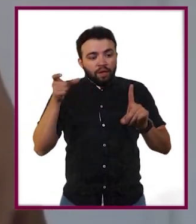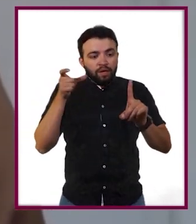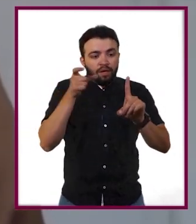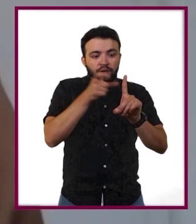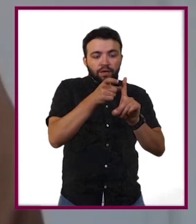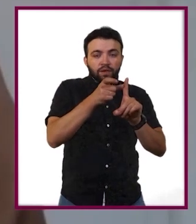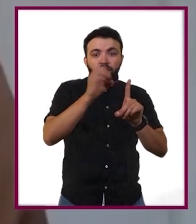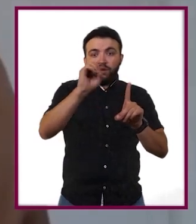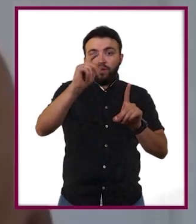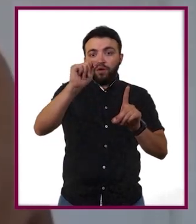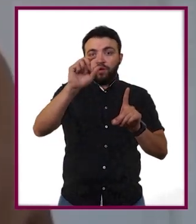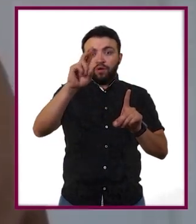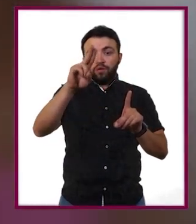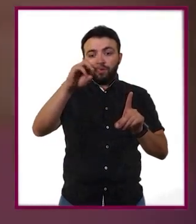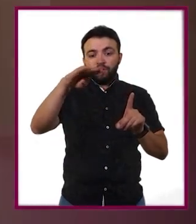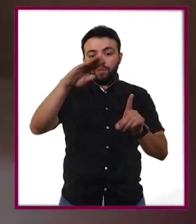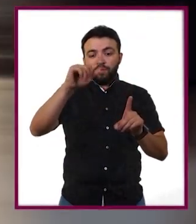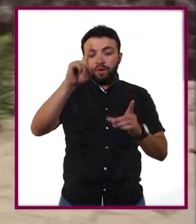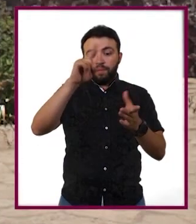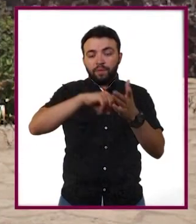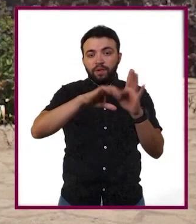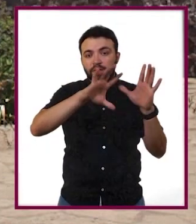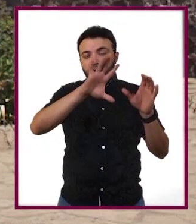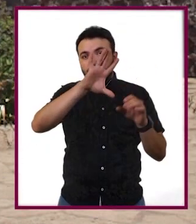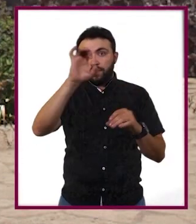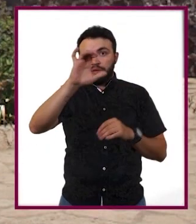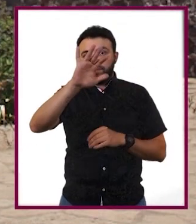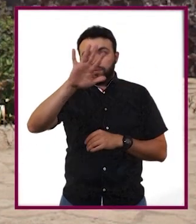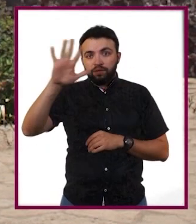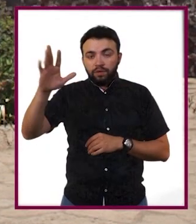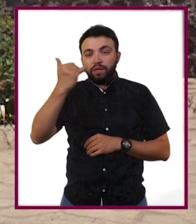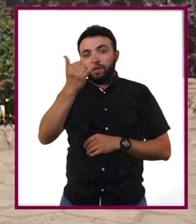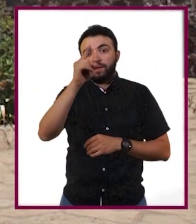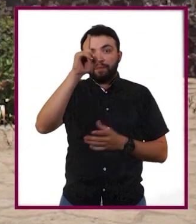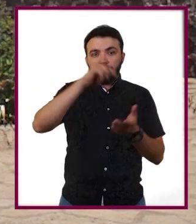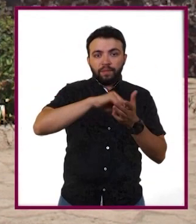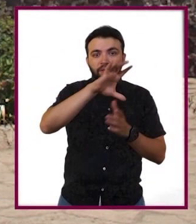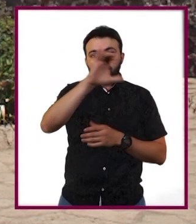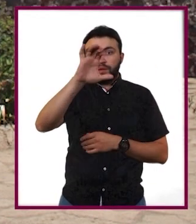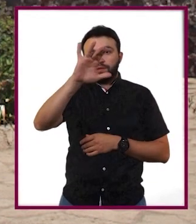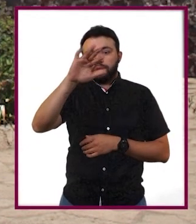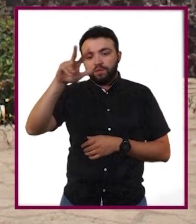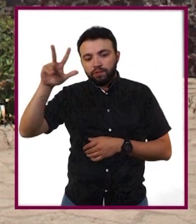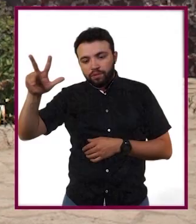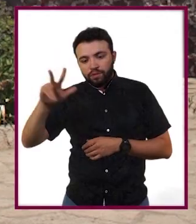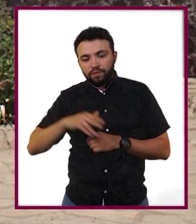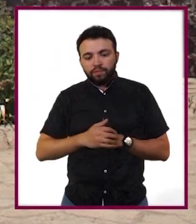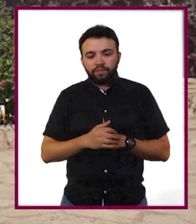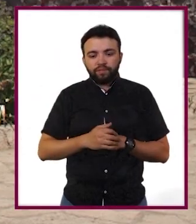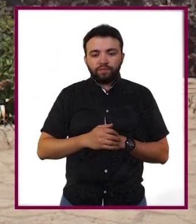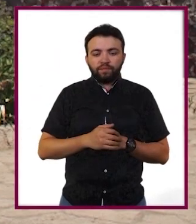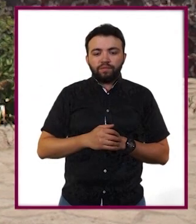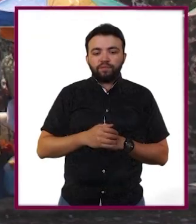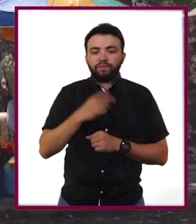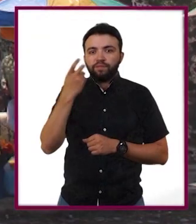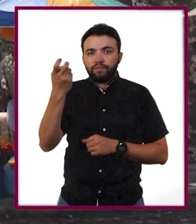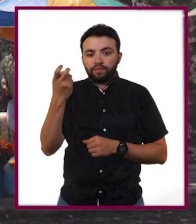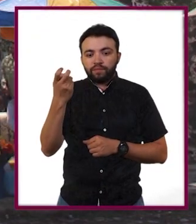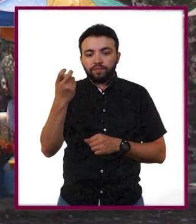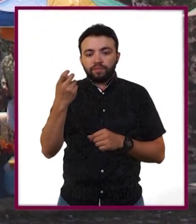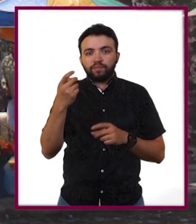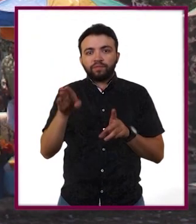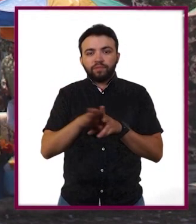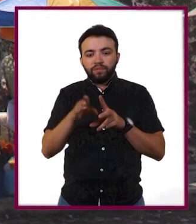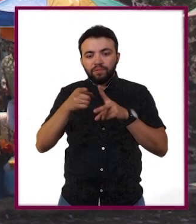de Otumba entre 1555 y 1558. Entonces, mientras él es guardián del convento de Otumba es cuando él